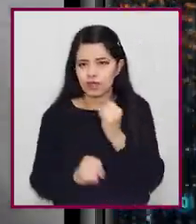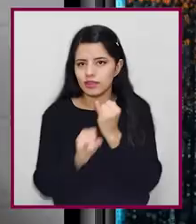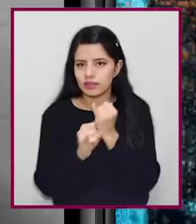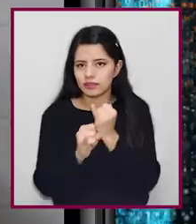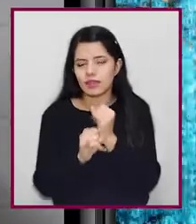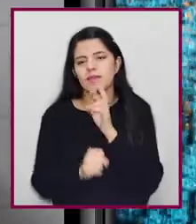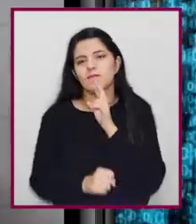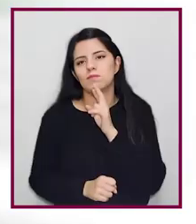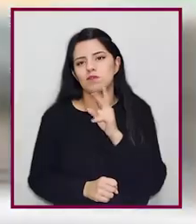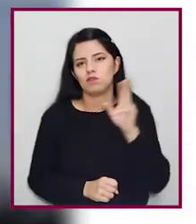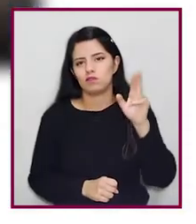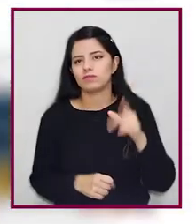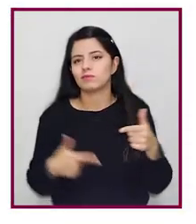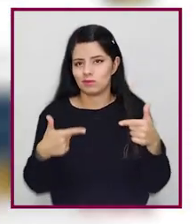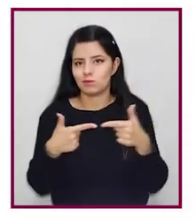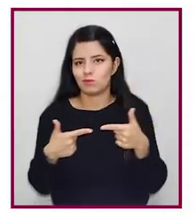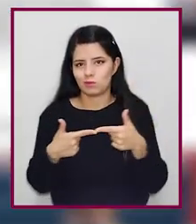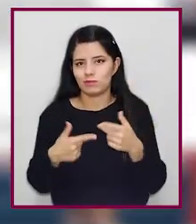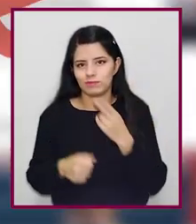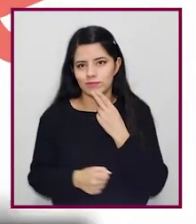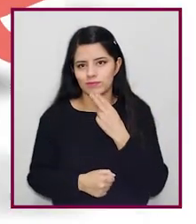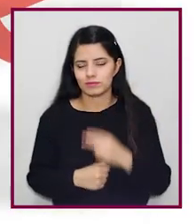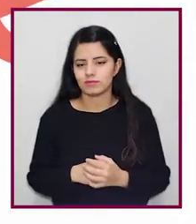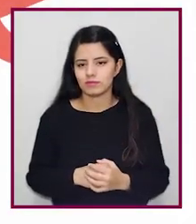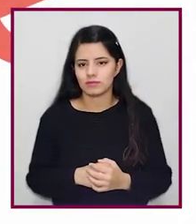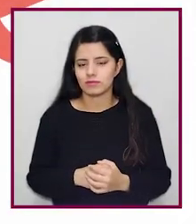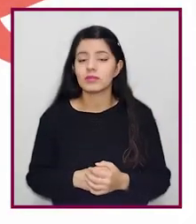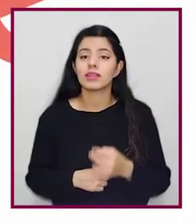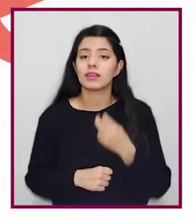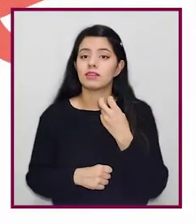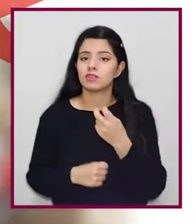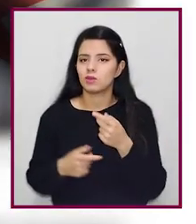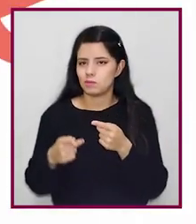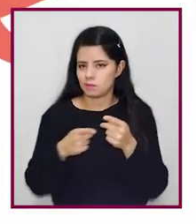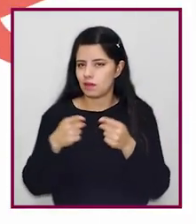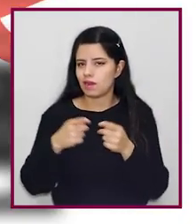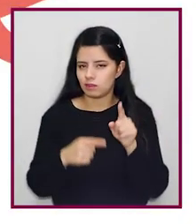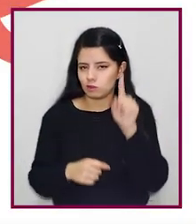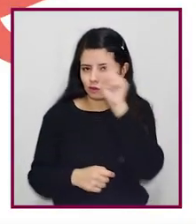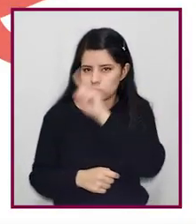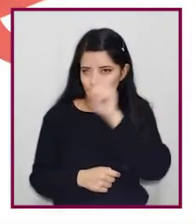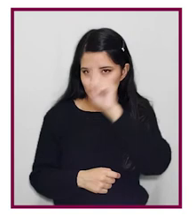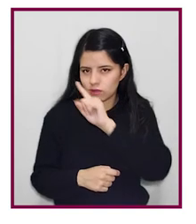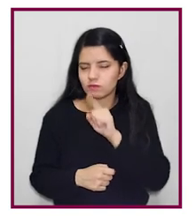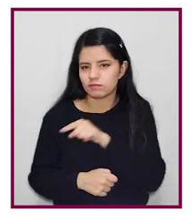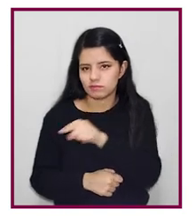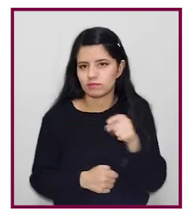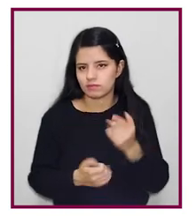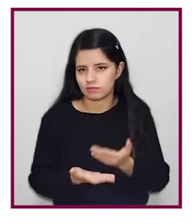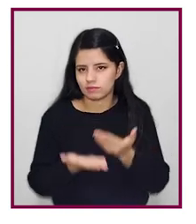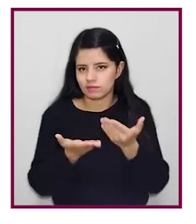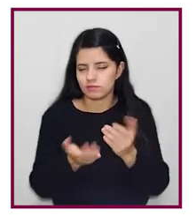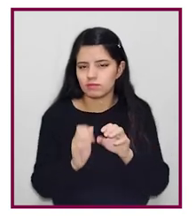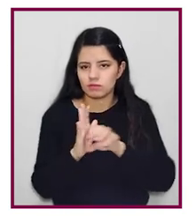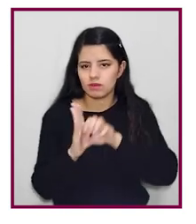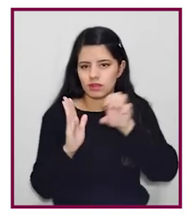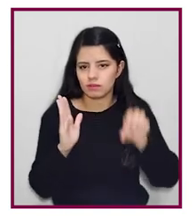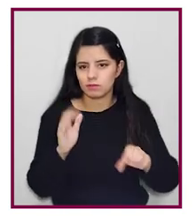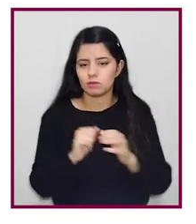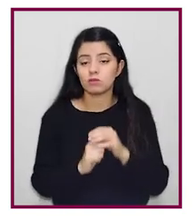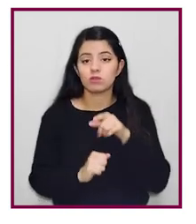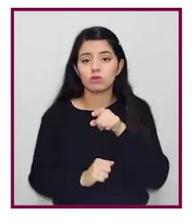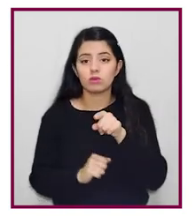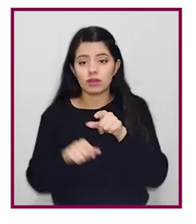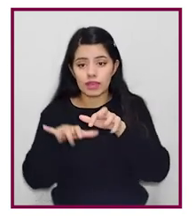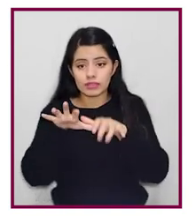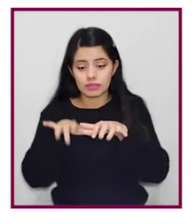más famoso del mundo, Google. Y por ello hemos preparado algunos consejos para ustedes. Les puedo decir, por ejemplo, que si tú